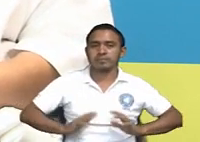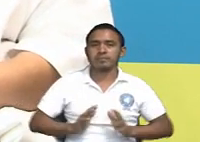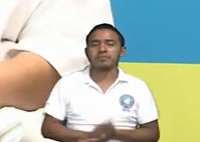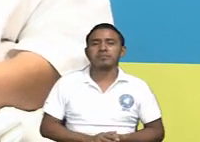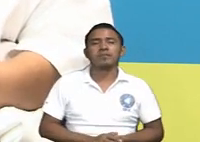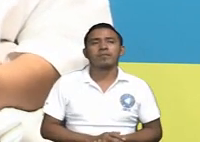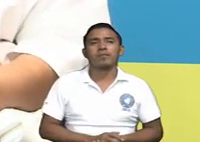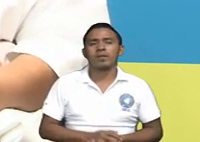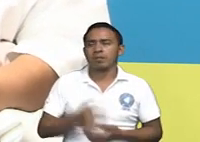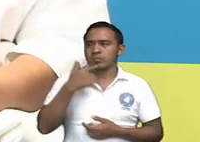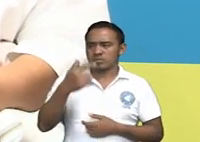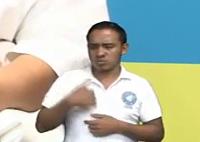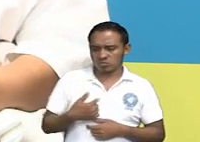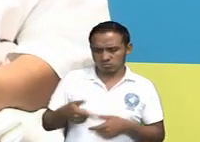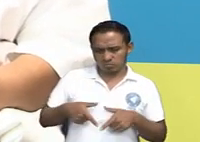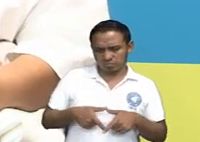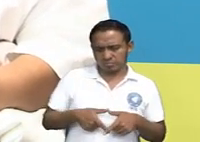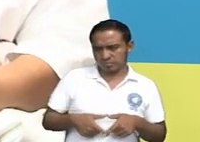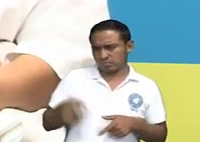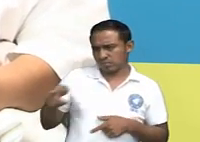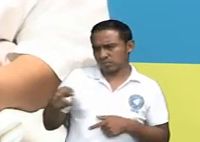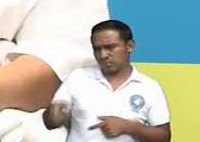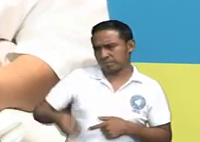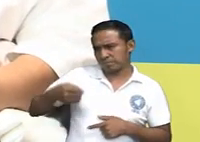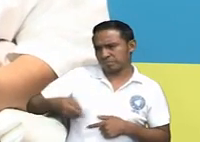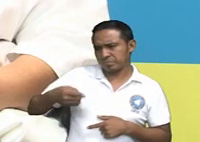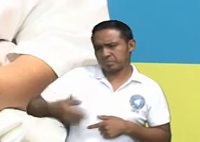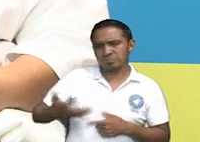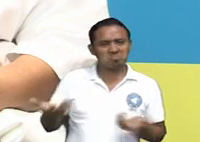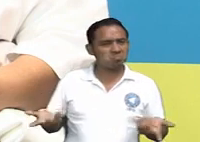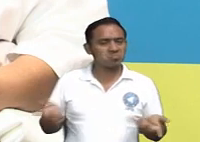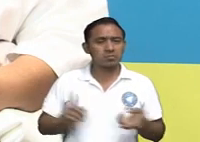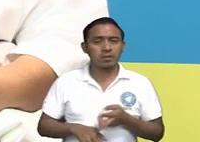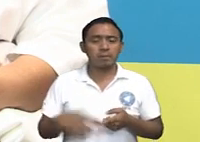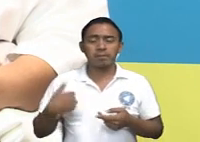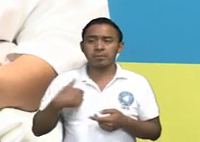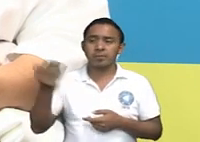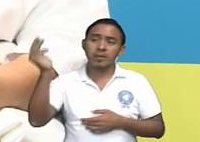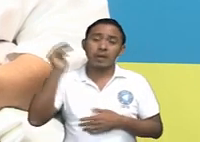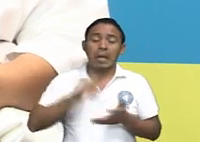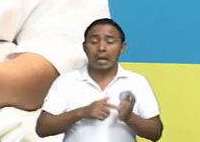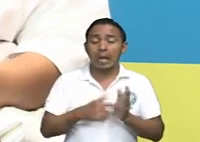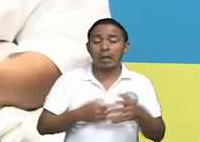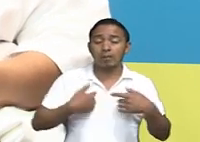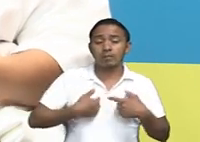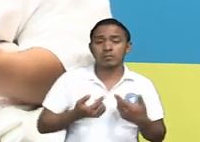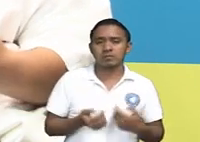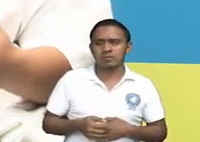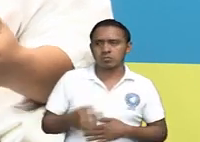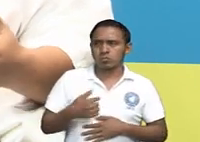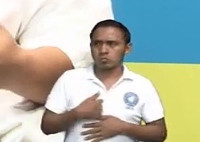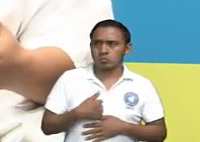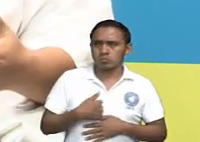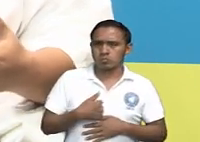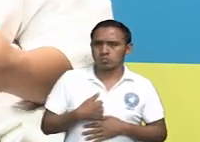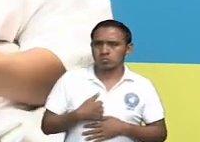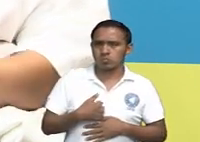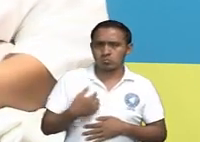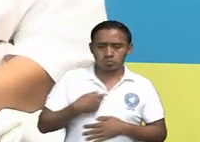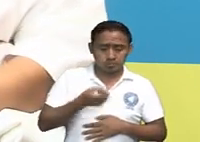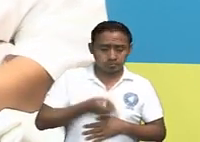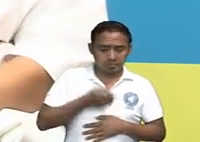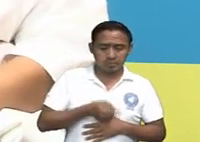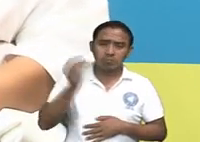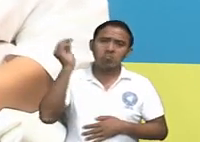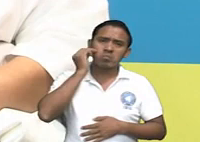yo tengo vulva y mi papá tiene pene? ¿Por qué mi mamá, o si es varón, porque yo tengo un pene y mi